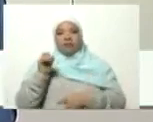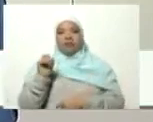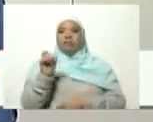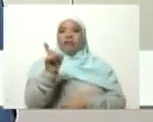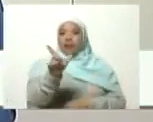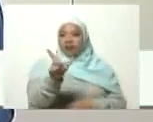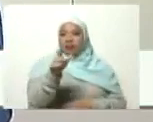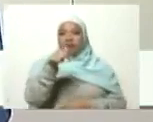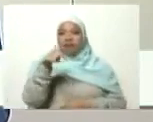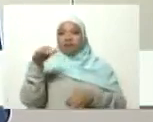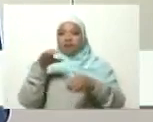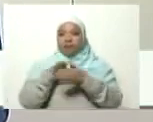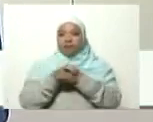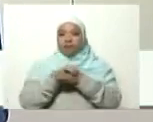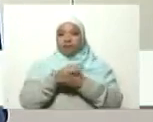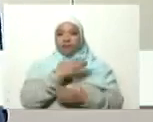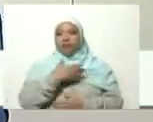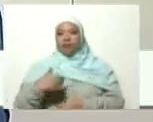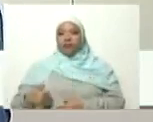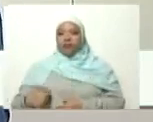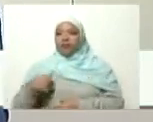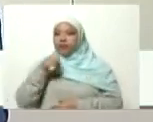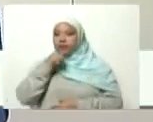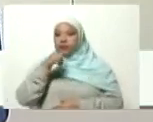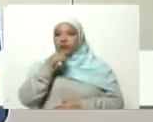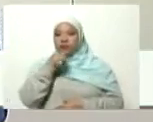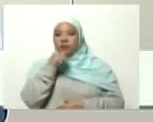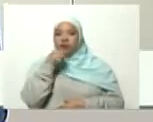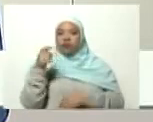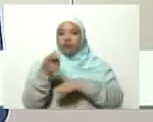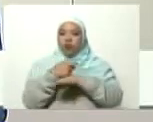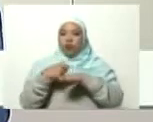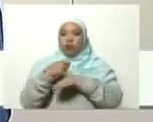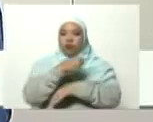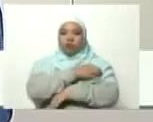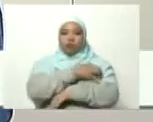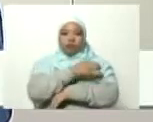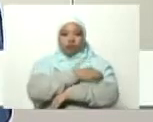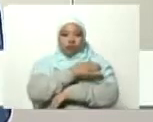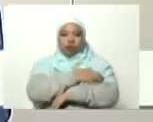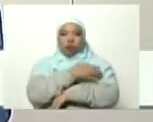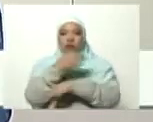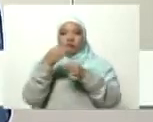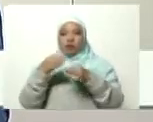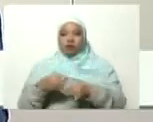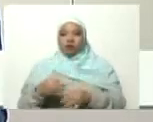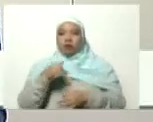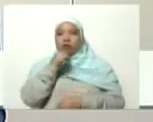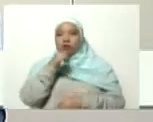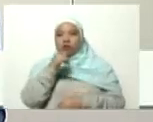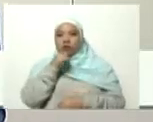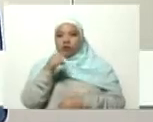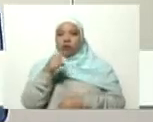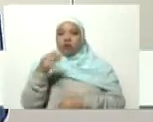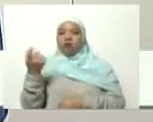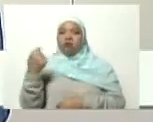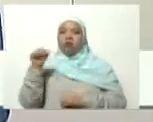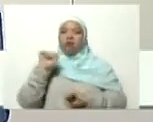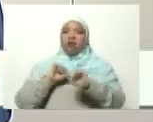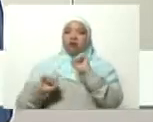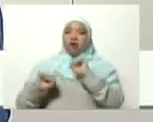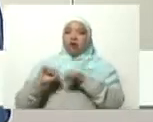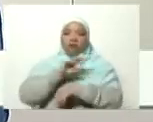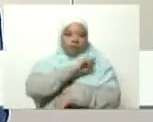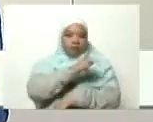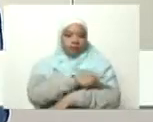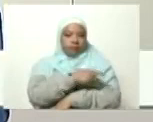Venezuela acompaña el proceso de diálogo entre el gobierno y la oposición con la exigencia que se levanten las sanciones y el